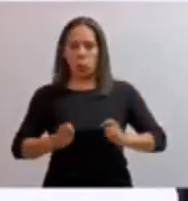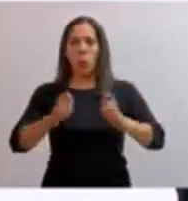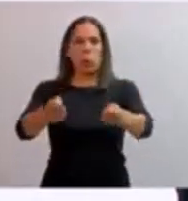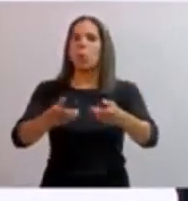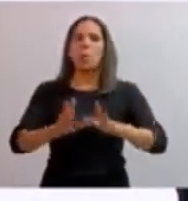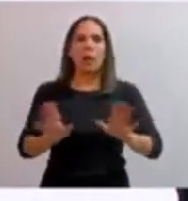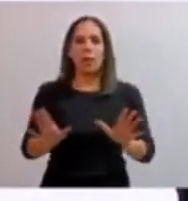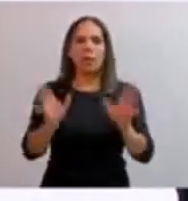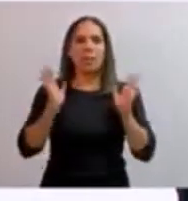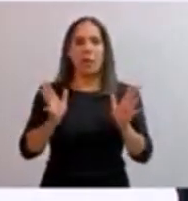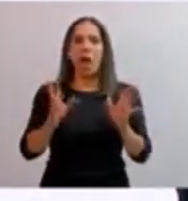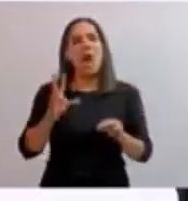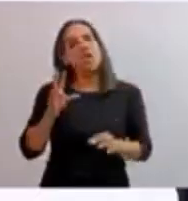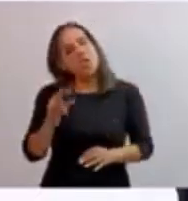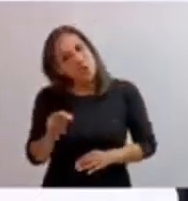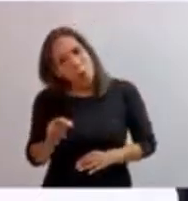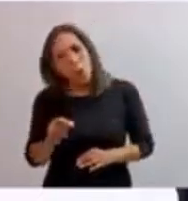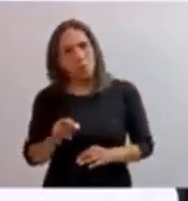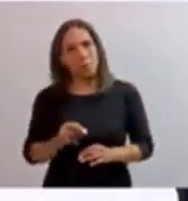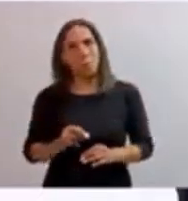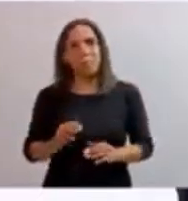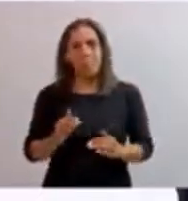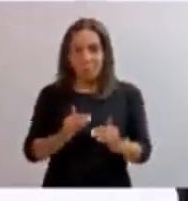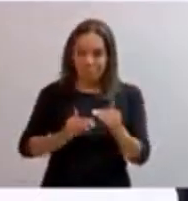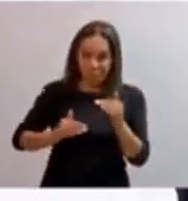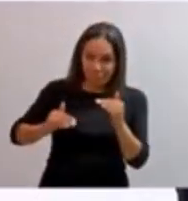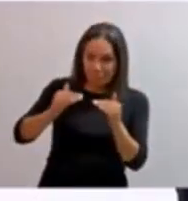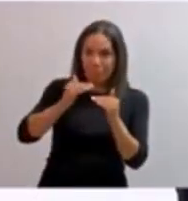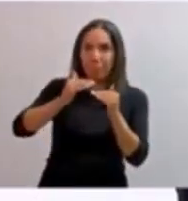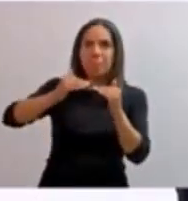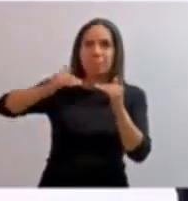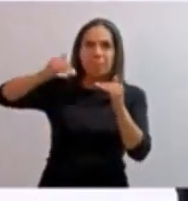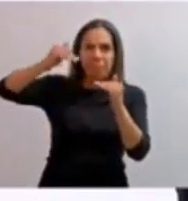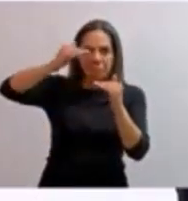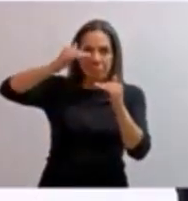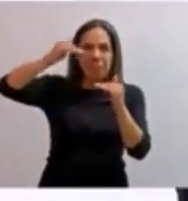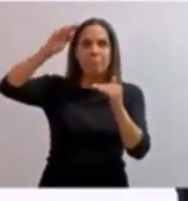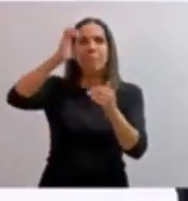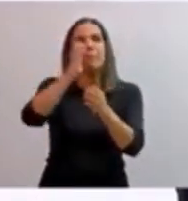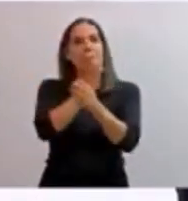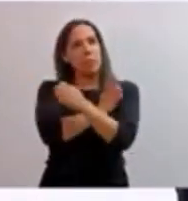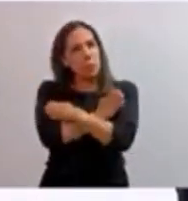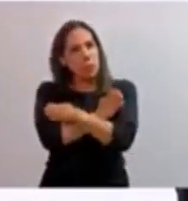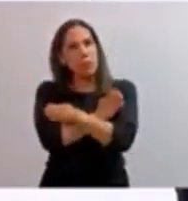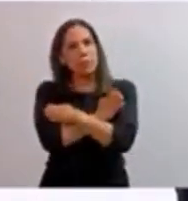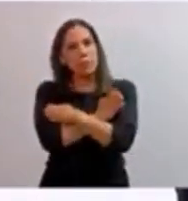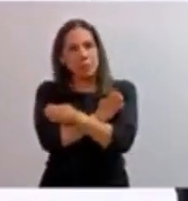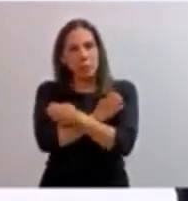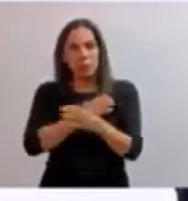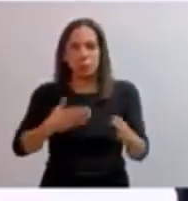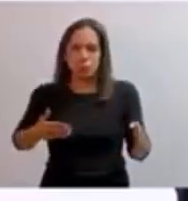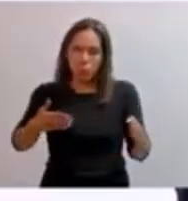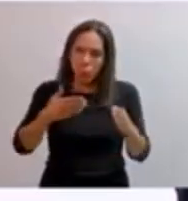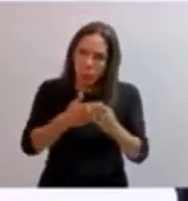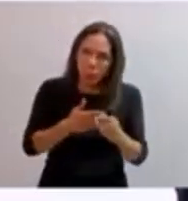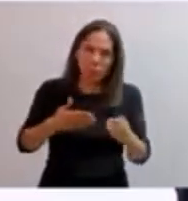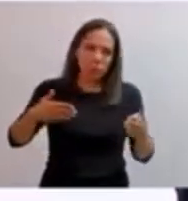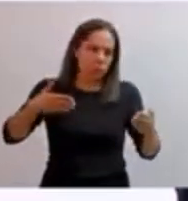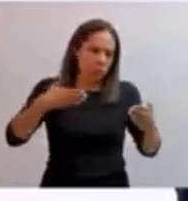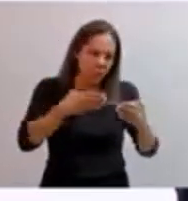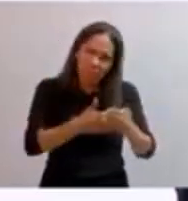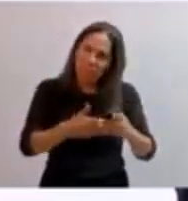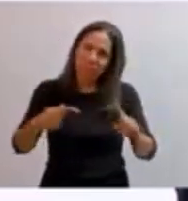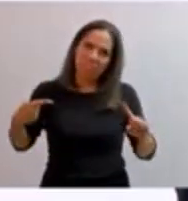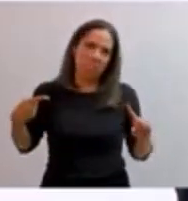hacer. En todos los niveles y todas las figuras educativas nos estamos enfrentando a grandes